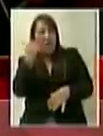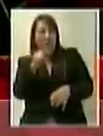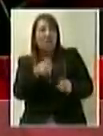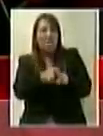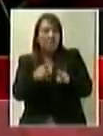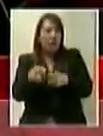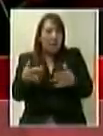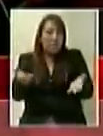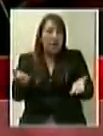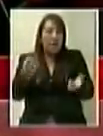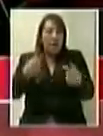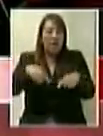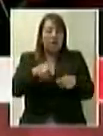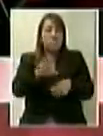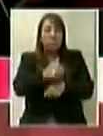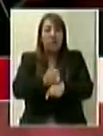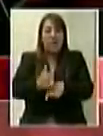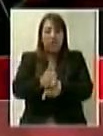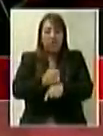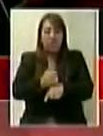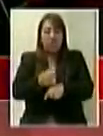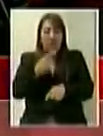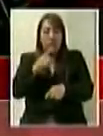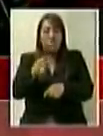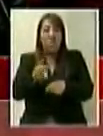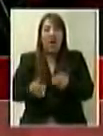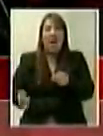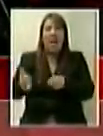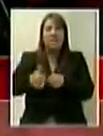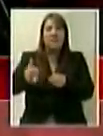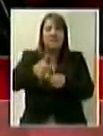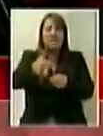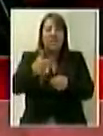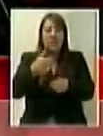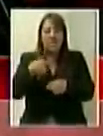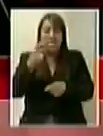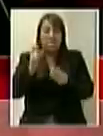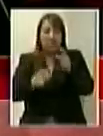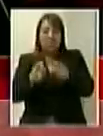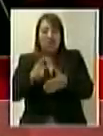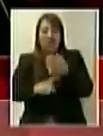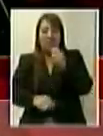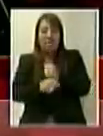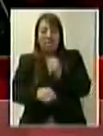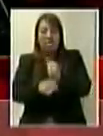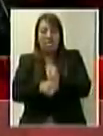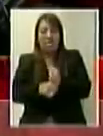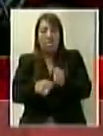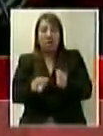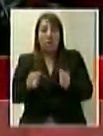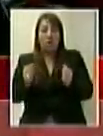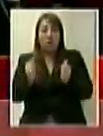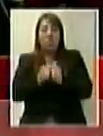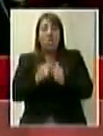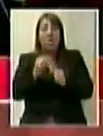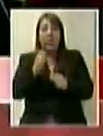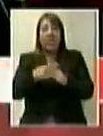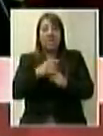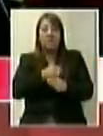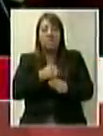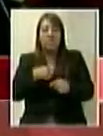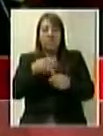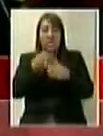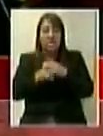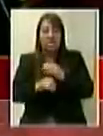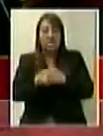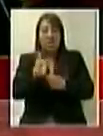entonces eran sus asesores, eran sus asistentes y era gente que trabajó con el ex ministro del